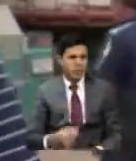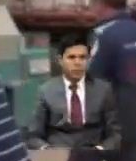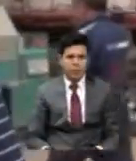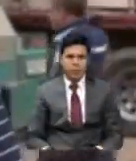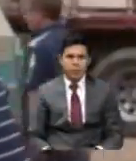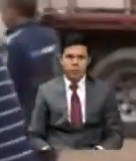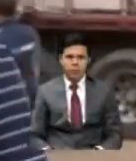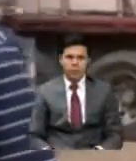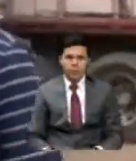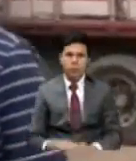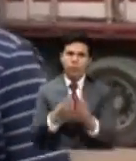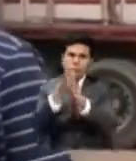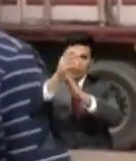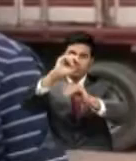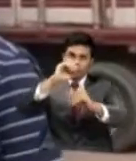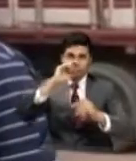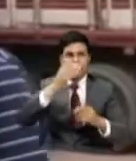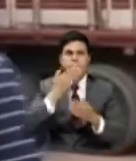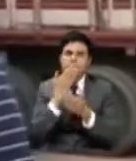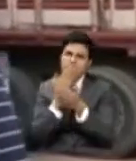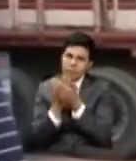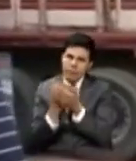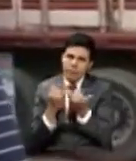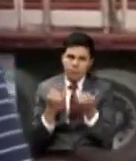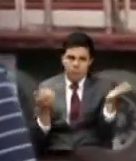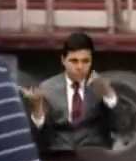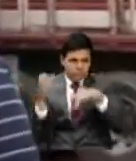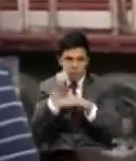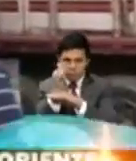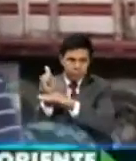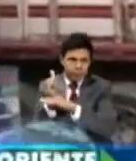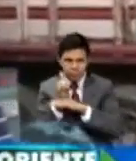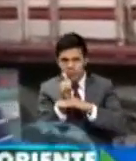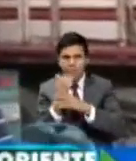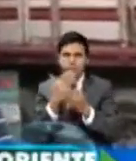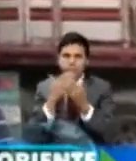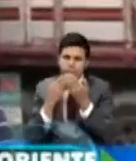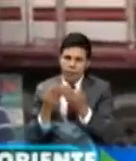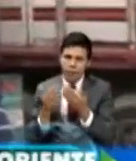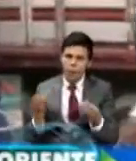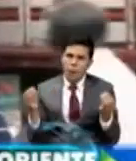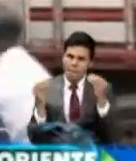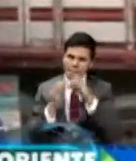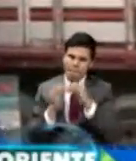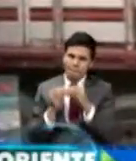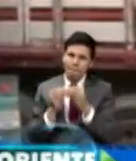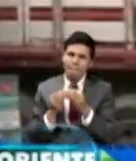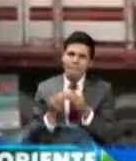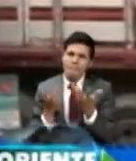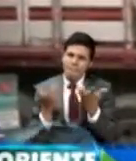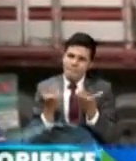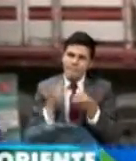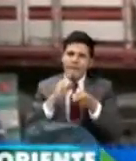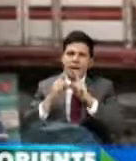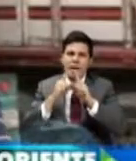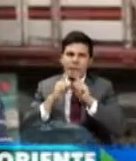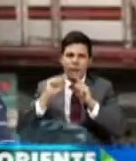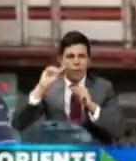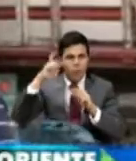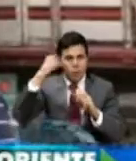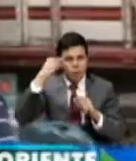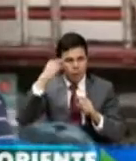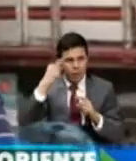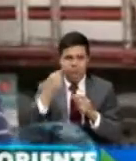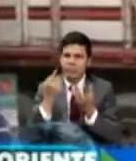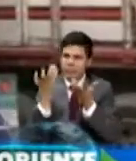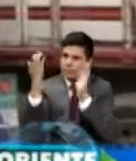Bueno, primero que todo, muchas gracias por este despliegue que se está haciendo. Y no, se ha tratado de dialogar con el gobierno, pero no ha sido